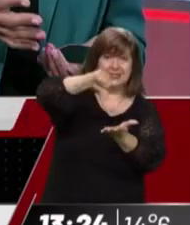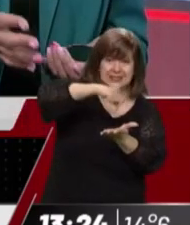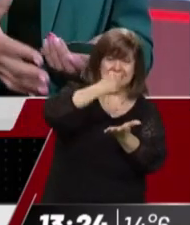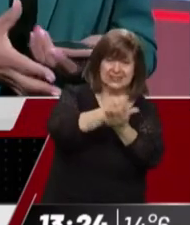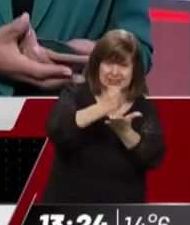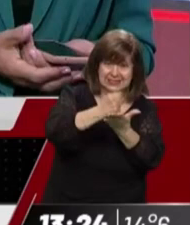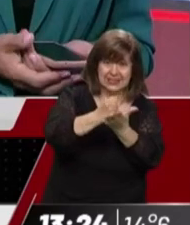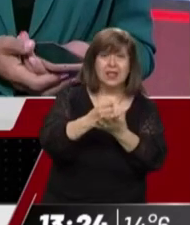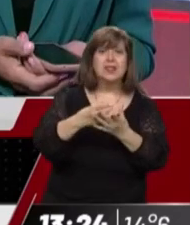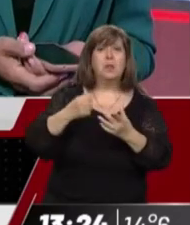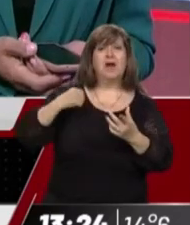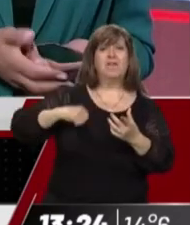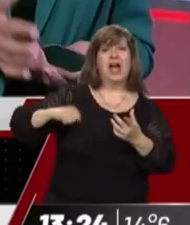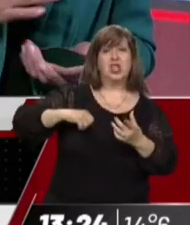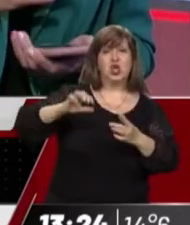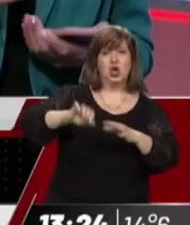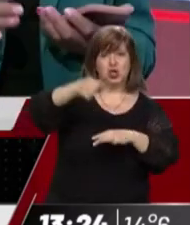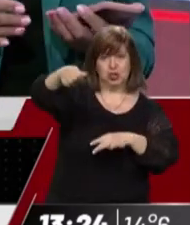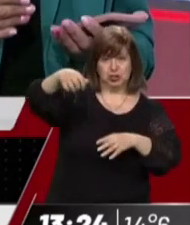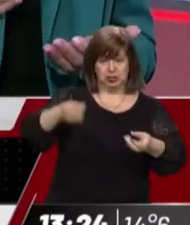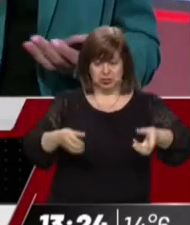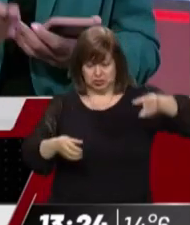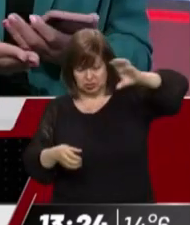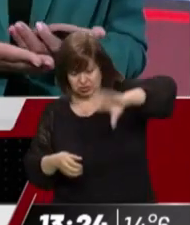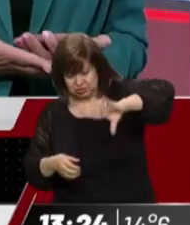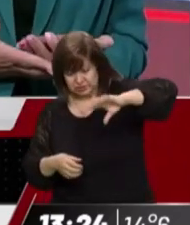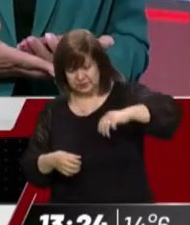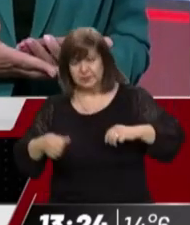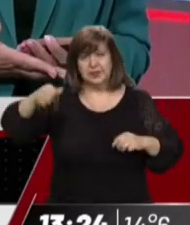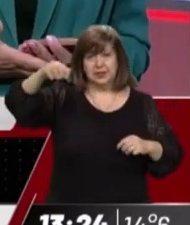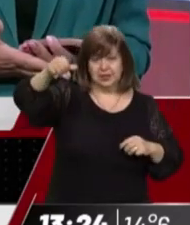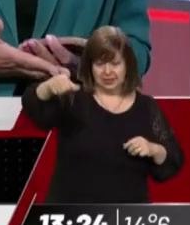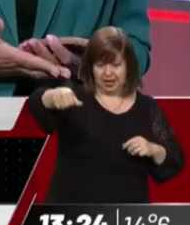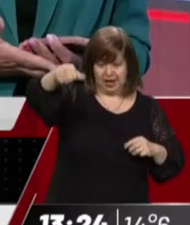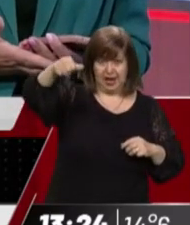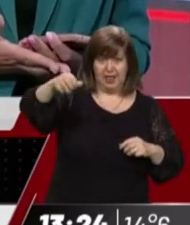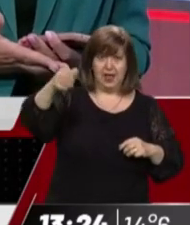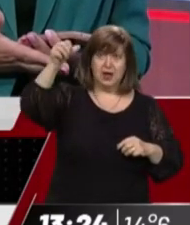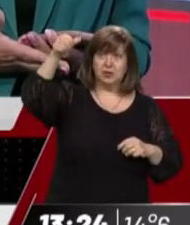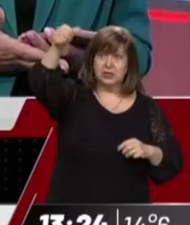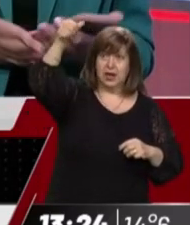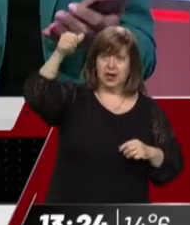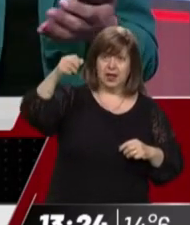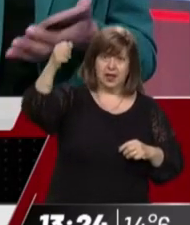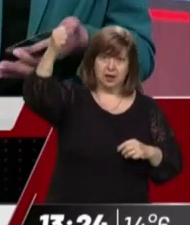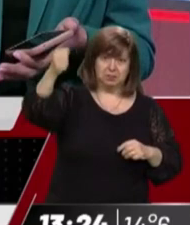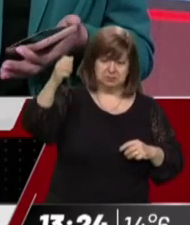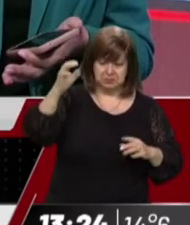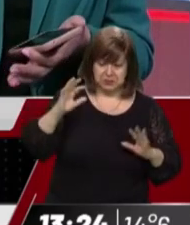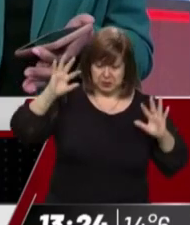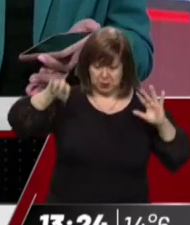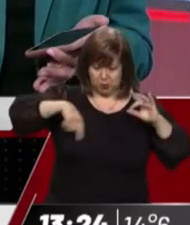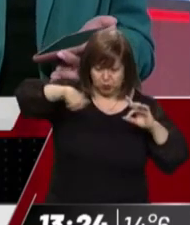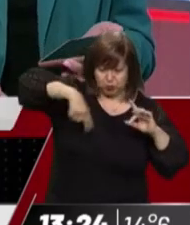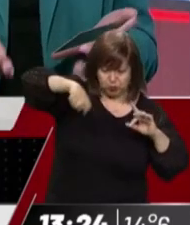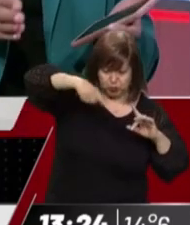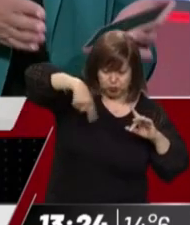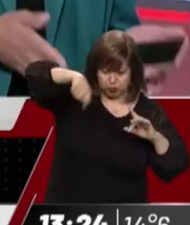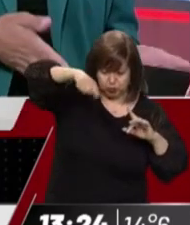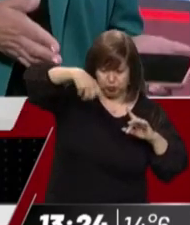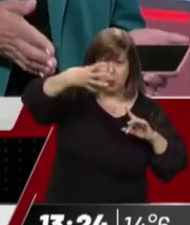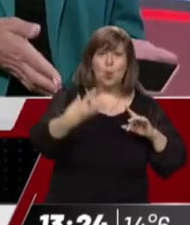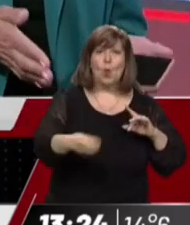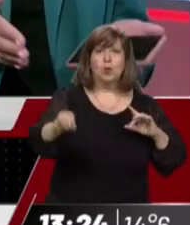pastilla. Claro. Esa, porque como no hay una legislación nacional que ampare esto, no hay algo puntualmente sobre el tema